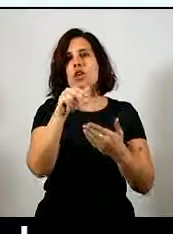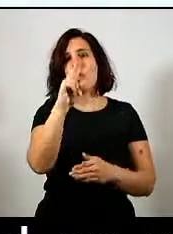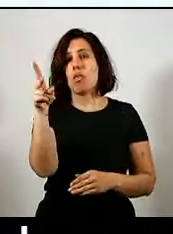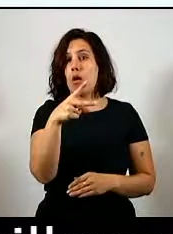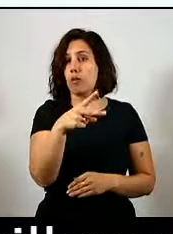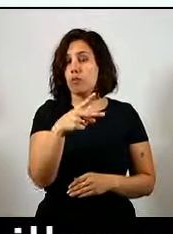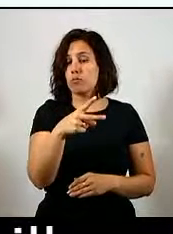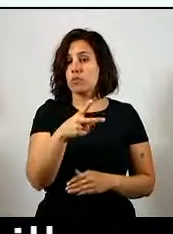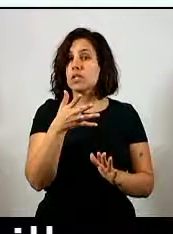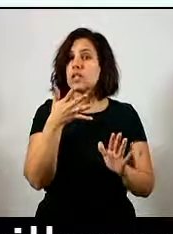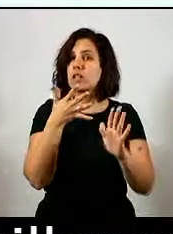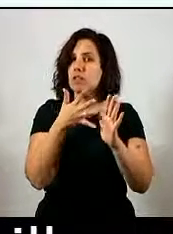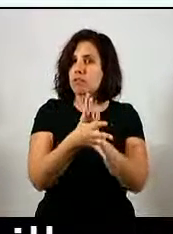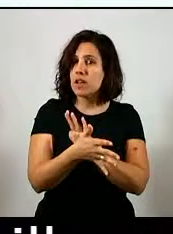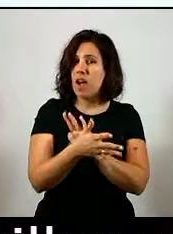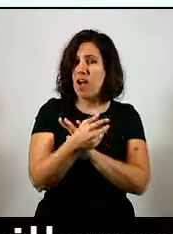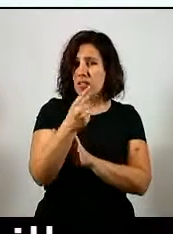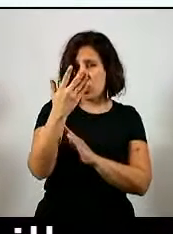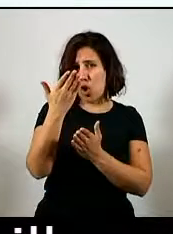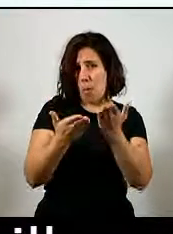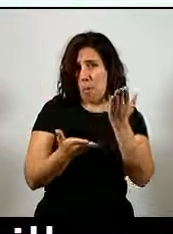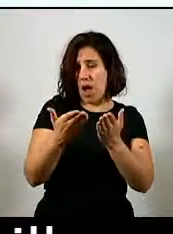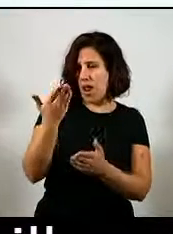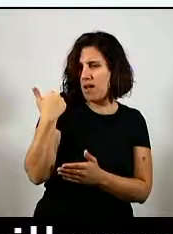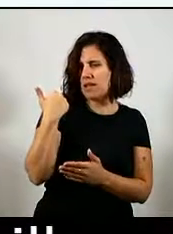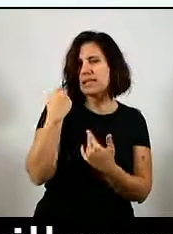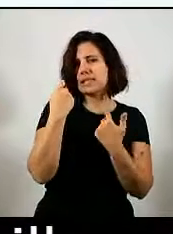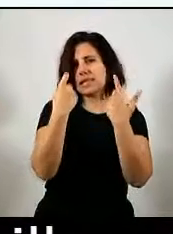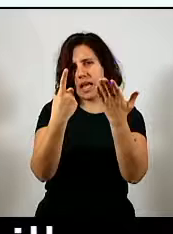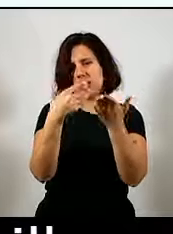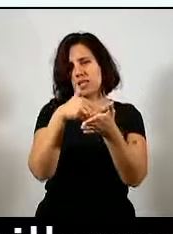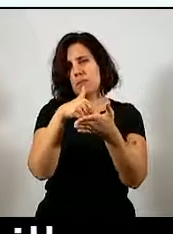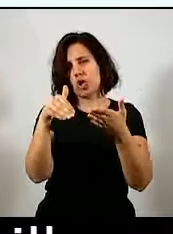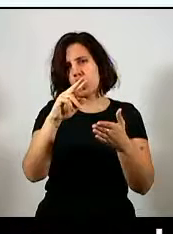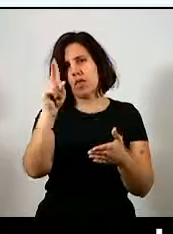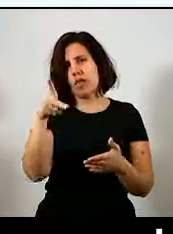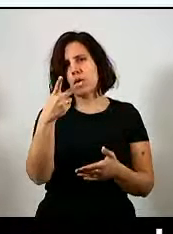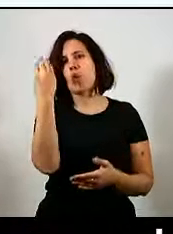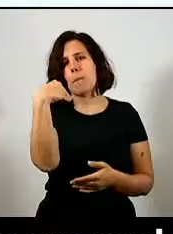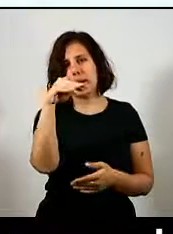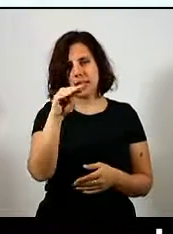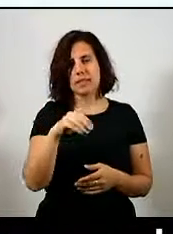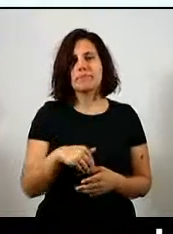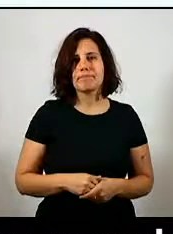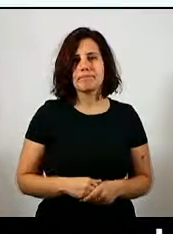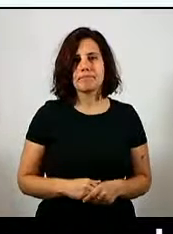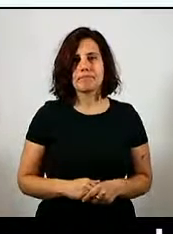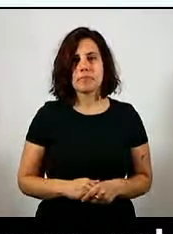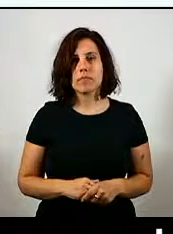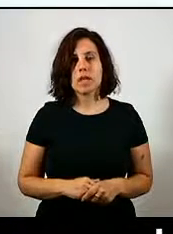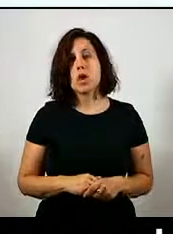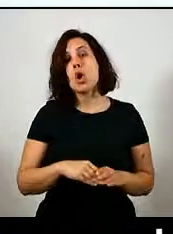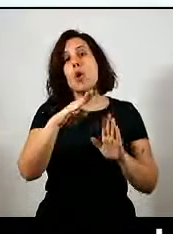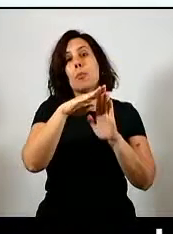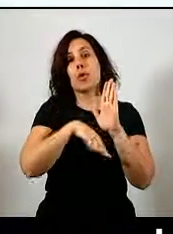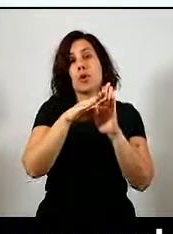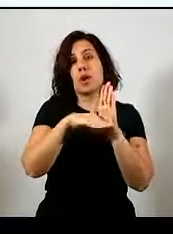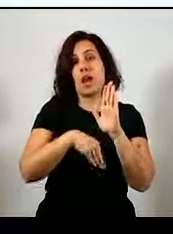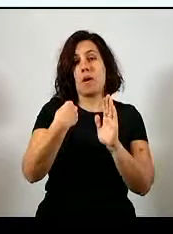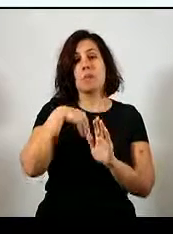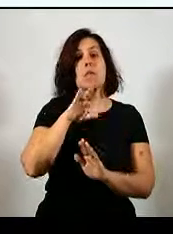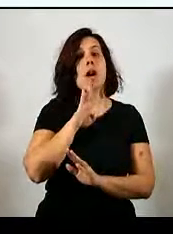un incremento de 6 millones con respecto a la convocatoria anterior. El programa Escala, del que hoy